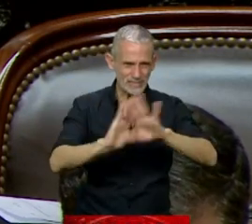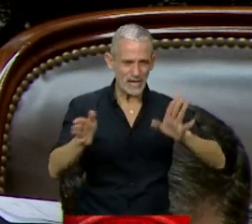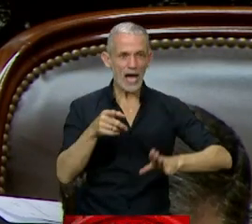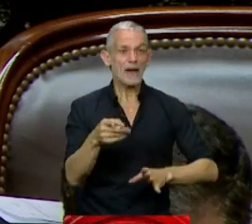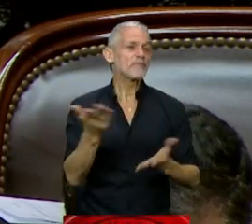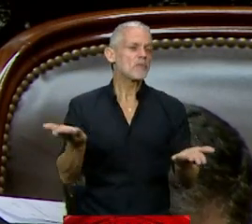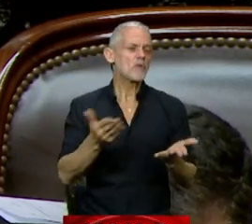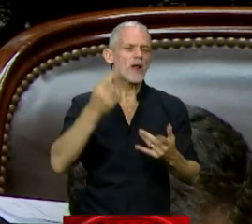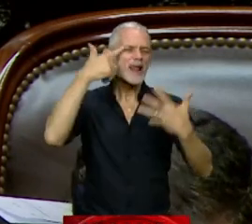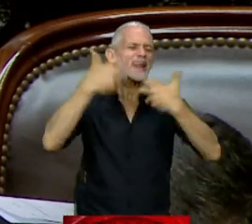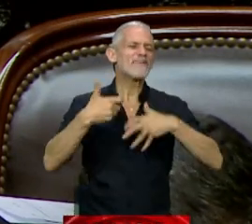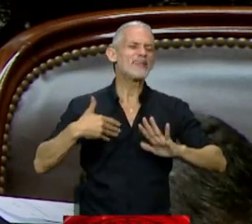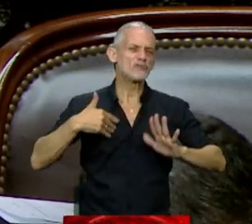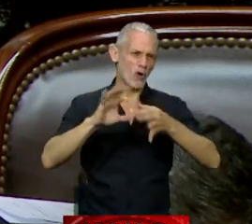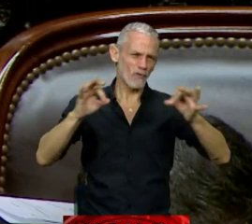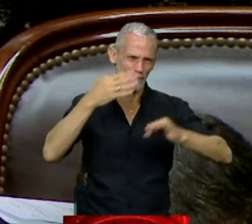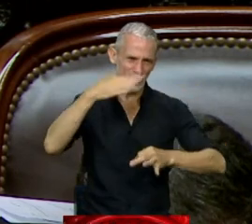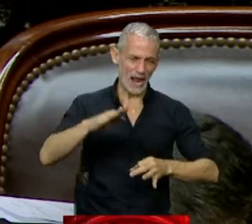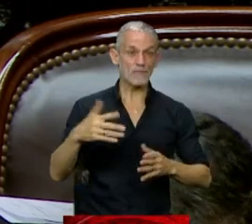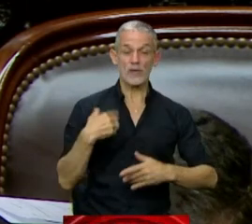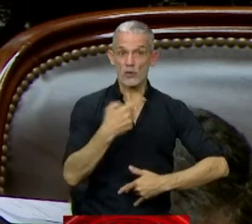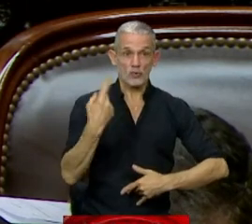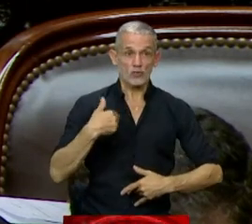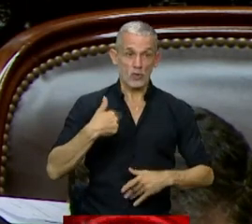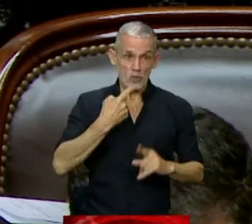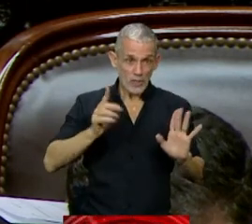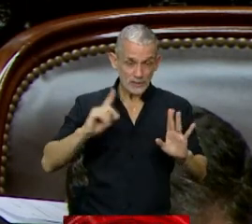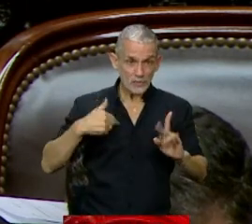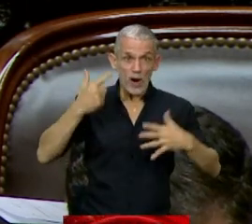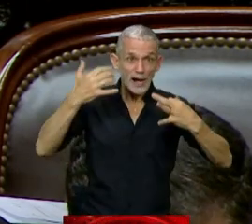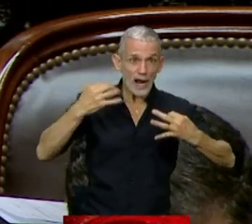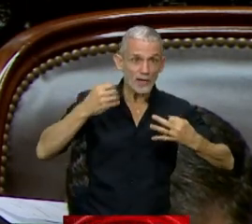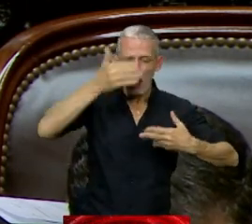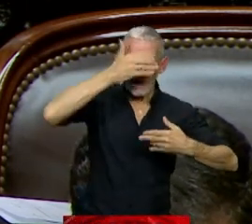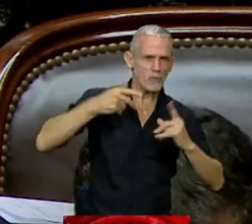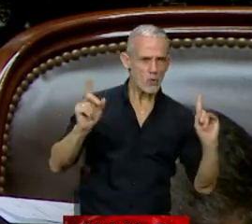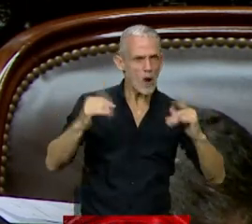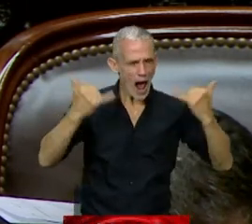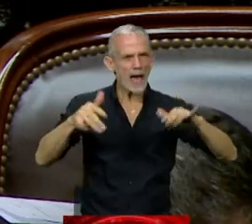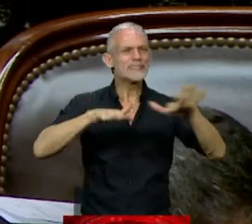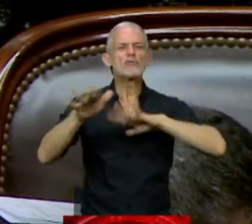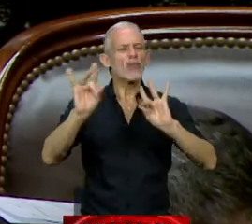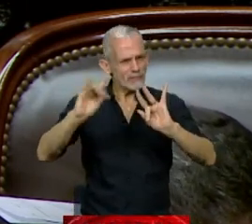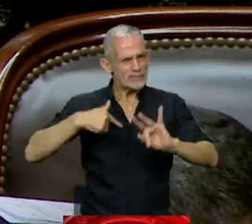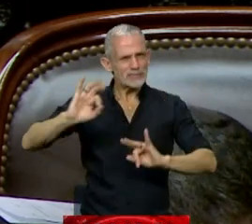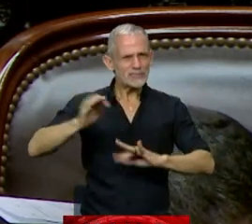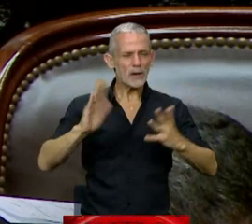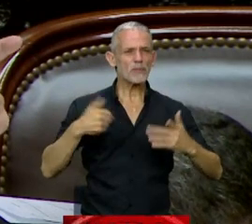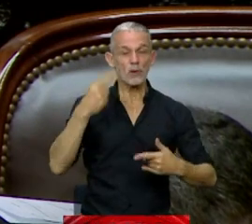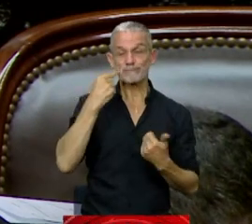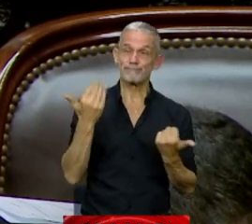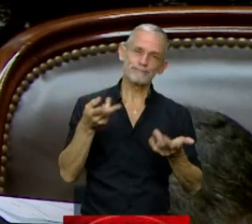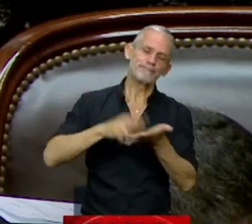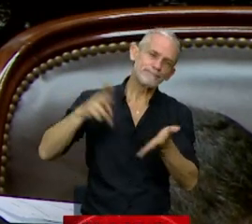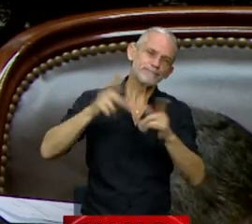presidente, una reflexión final. Nosotros no negamos la realidad compleja que nos toca atravesar. Hoy escuché, de